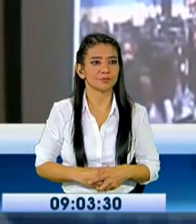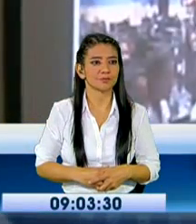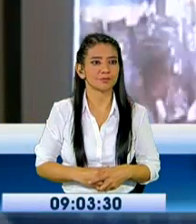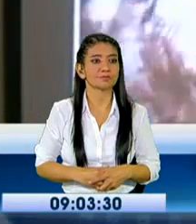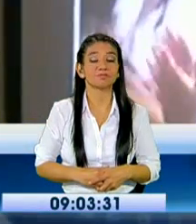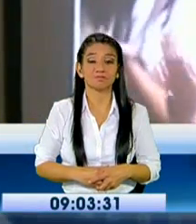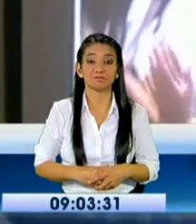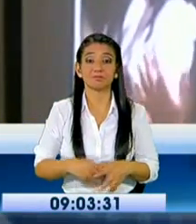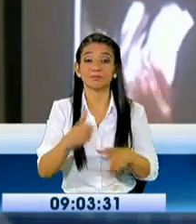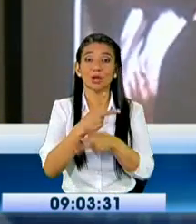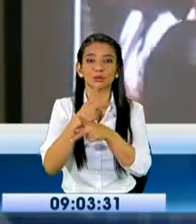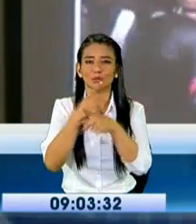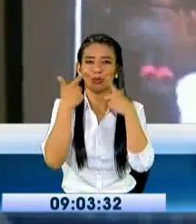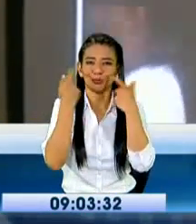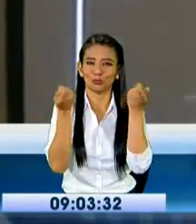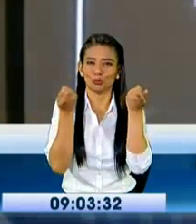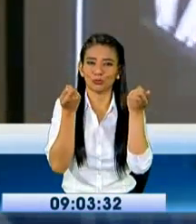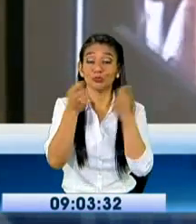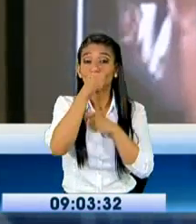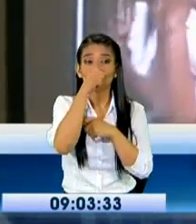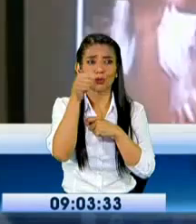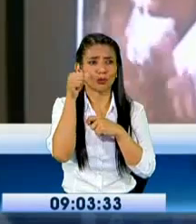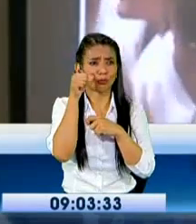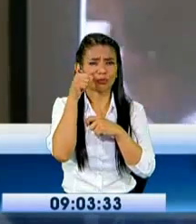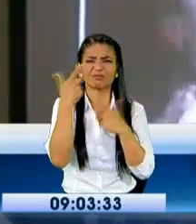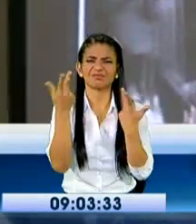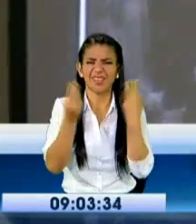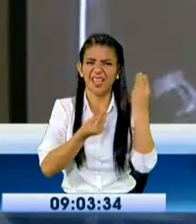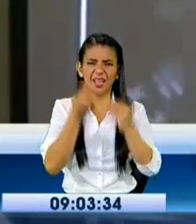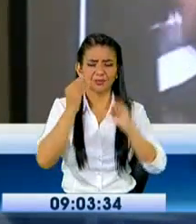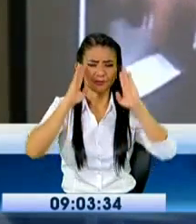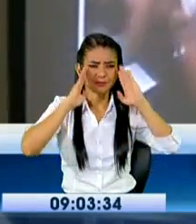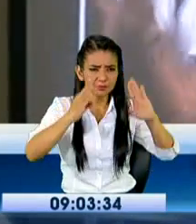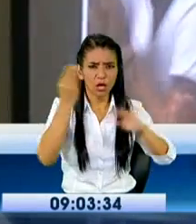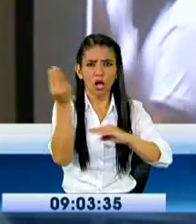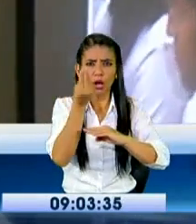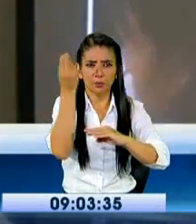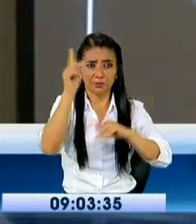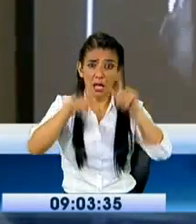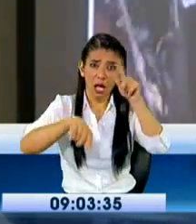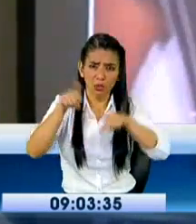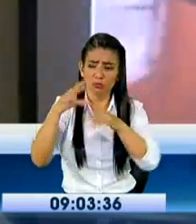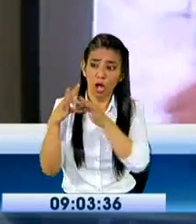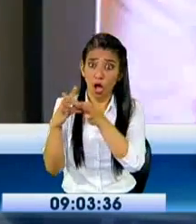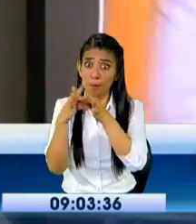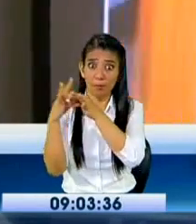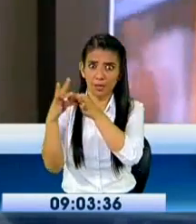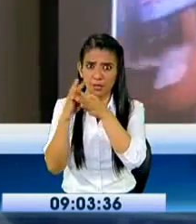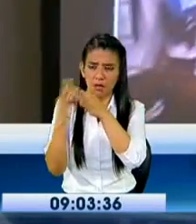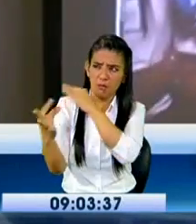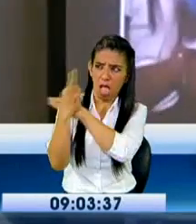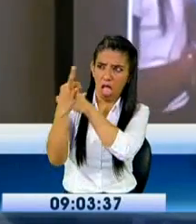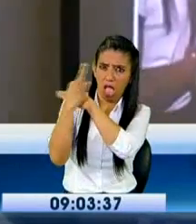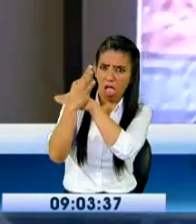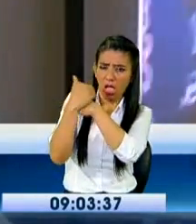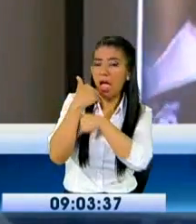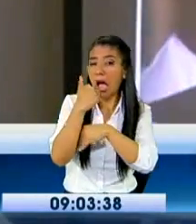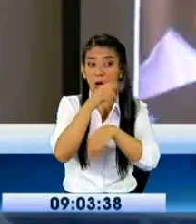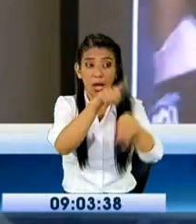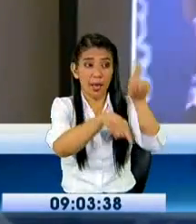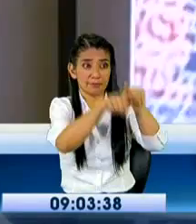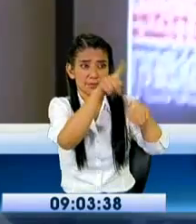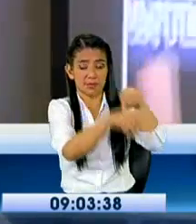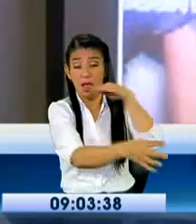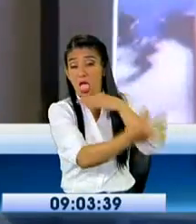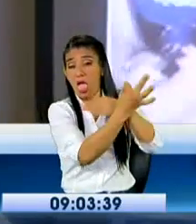El CONCEP quiere desviar la atención de los adolescentes que bajo la influencia de sus compañeros de aula o amistades